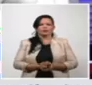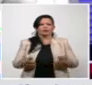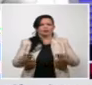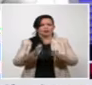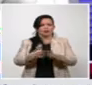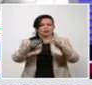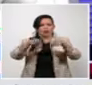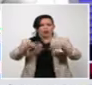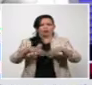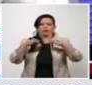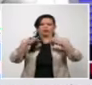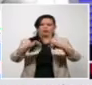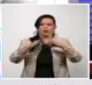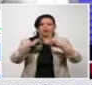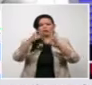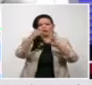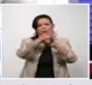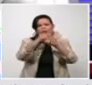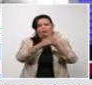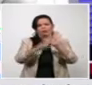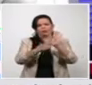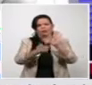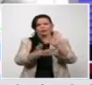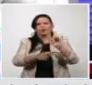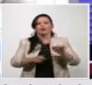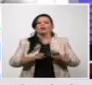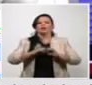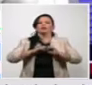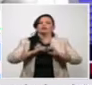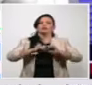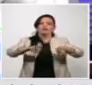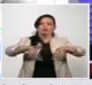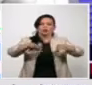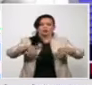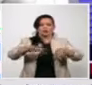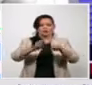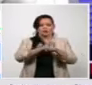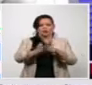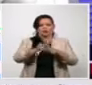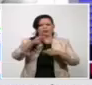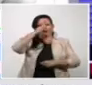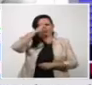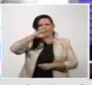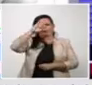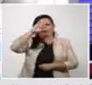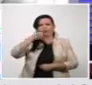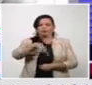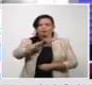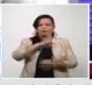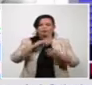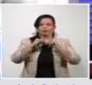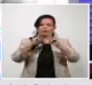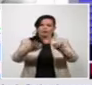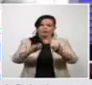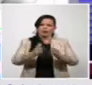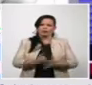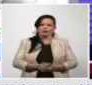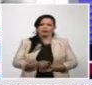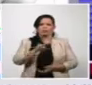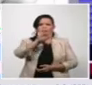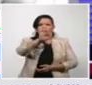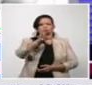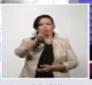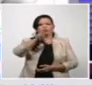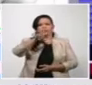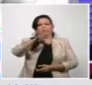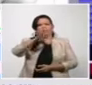pormenorizada sobre la actual situación epidemiológica en el país. La Nación, al cierre del día de ayer, reporta 824